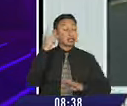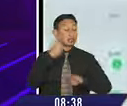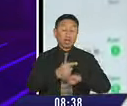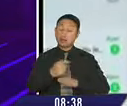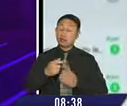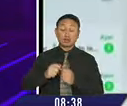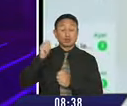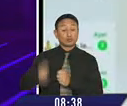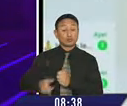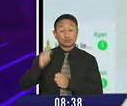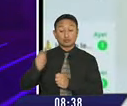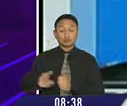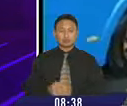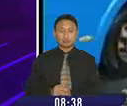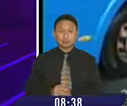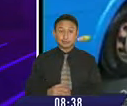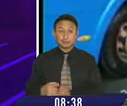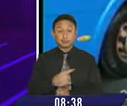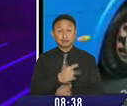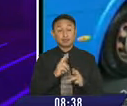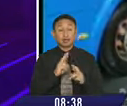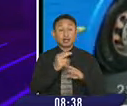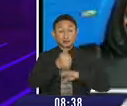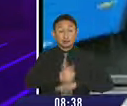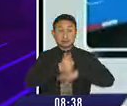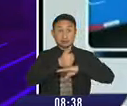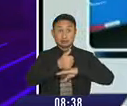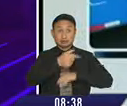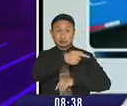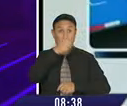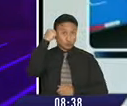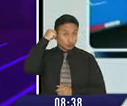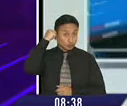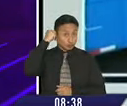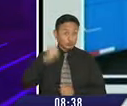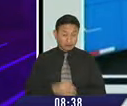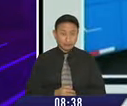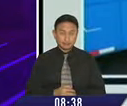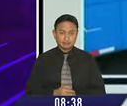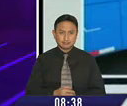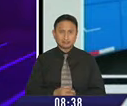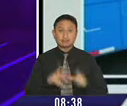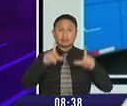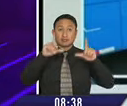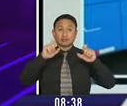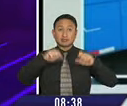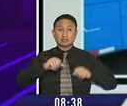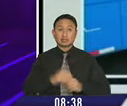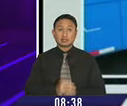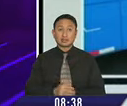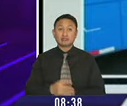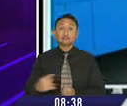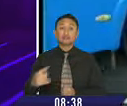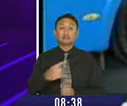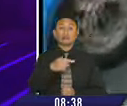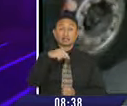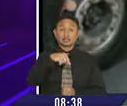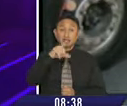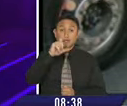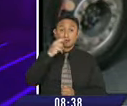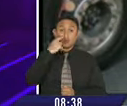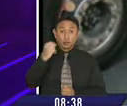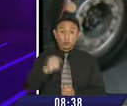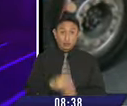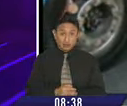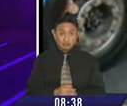bárbaro! Ojalá alguien llame la atención. Por motivos de seguridad, aquí estaba la foto del chofer. No lo puse, pero es